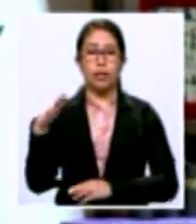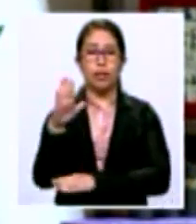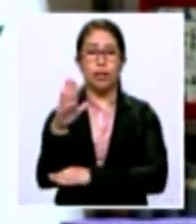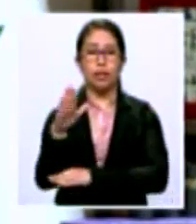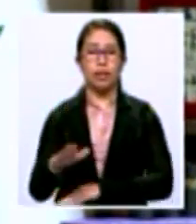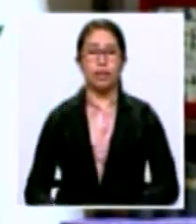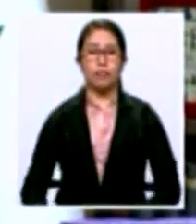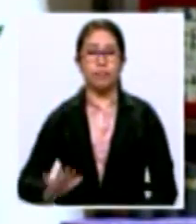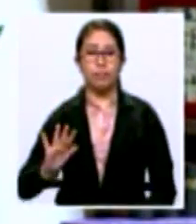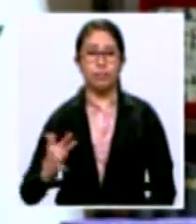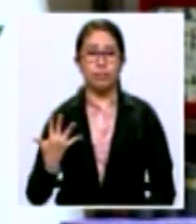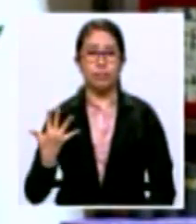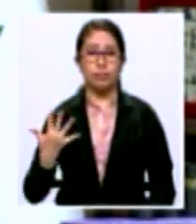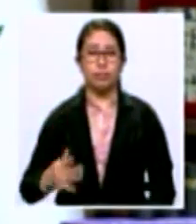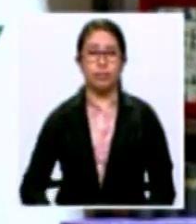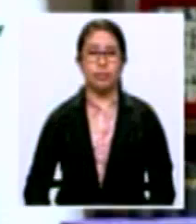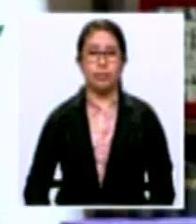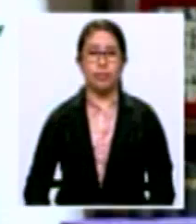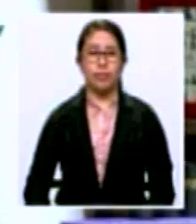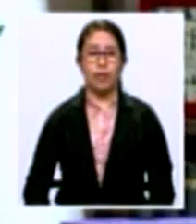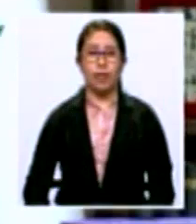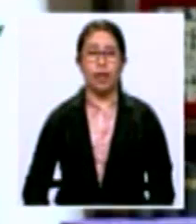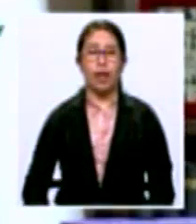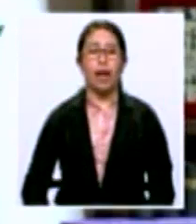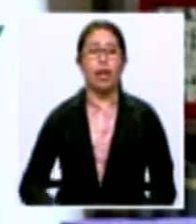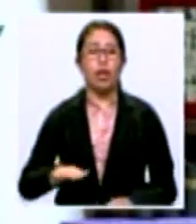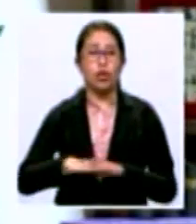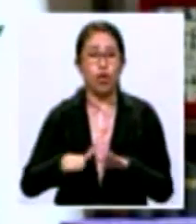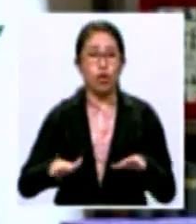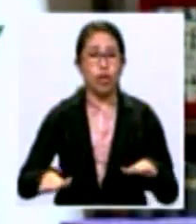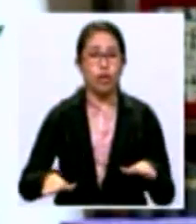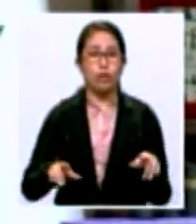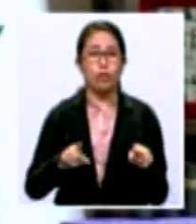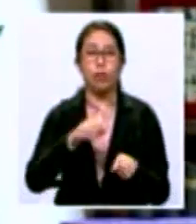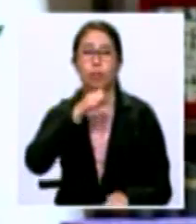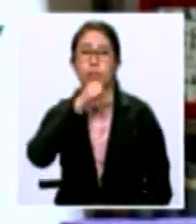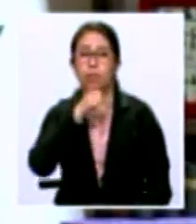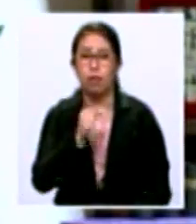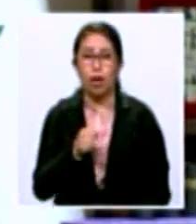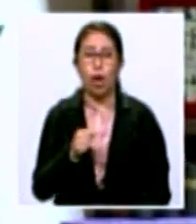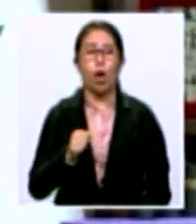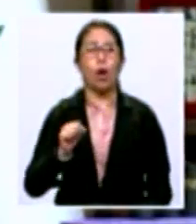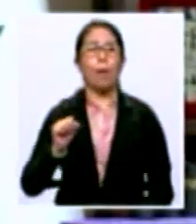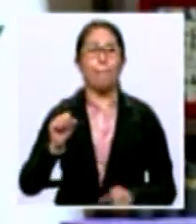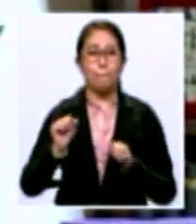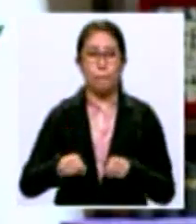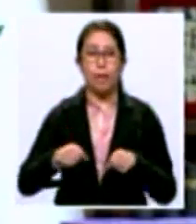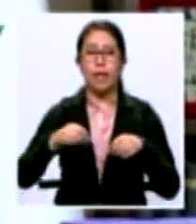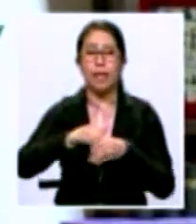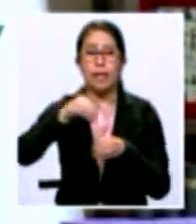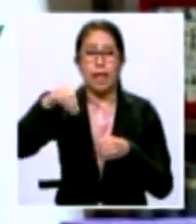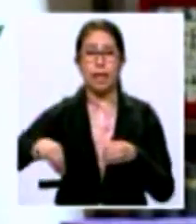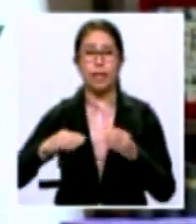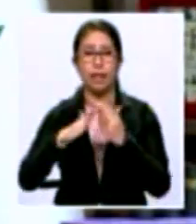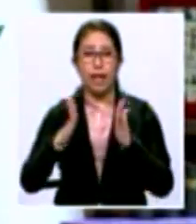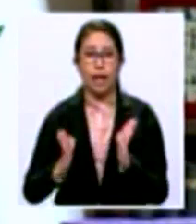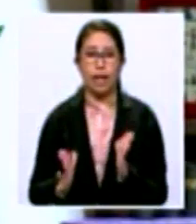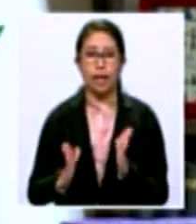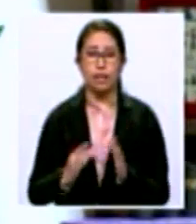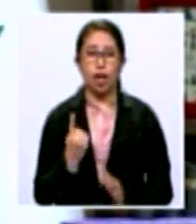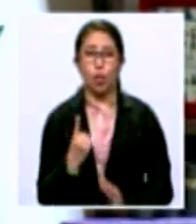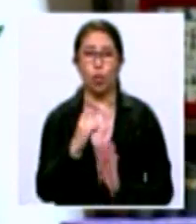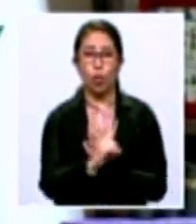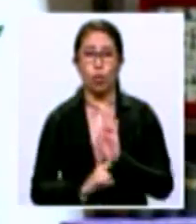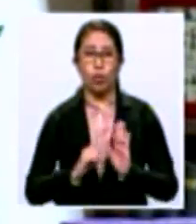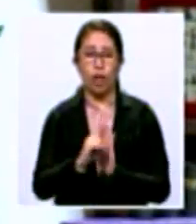Número 5, los menores y las personas mayores pueden salir 1 hora al día en los alrededores de